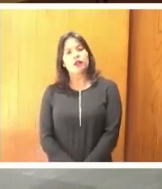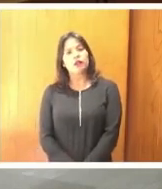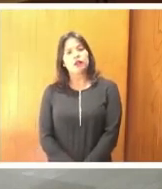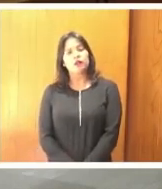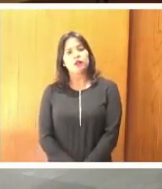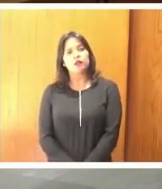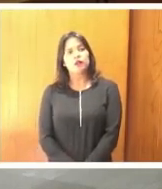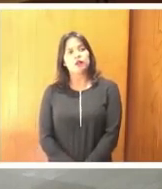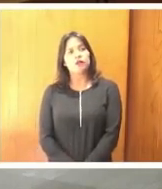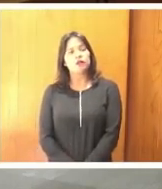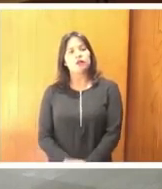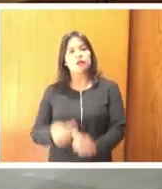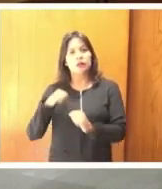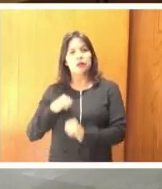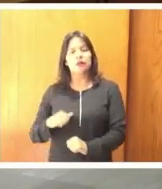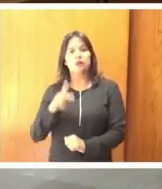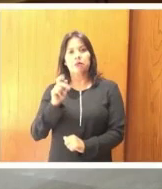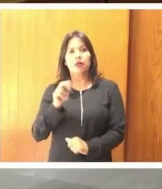Comisionado Parra.